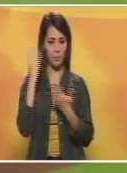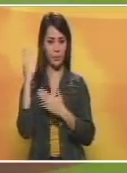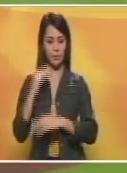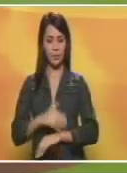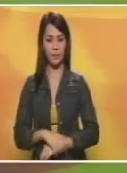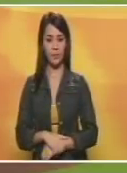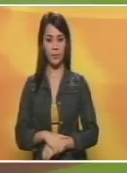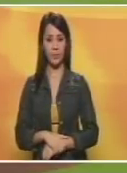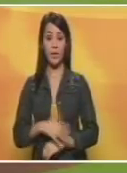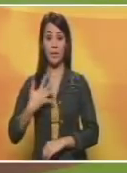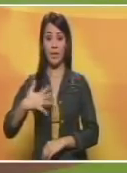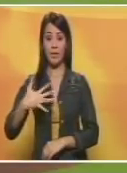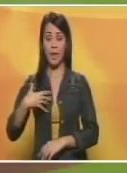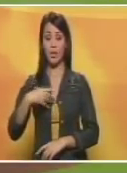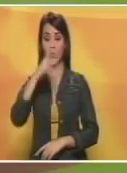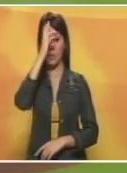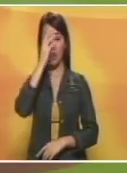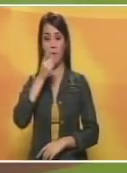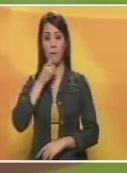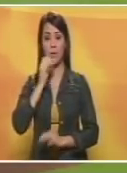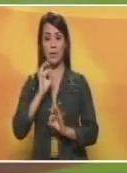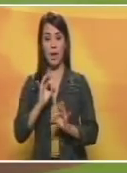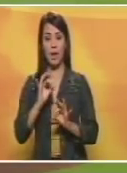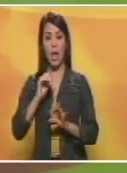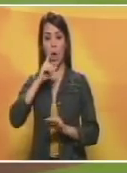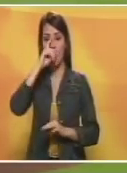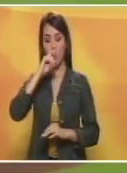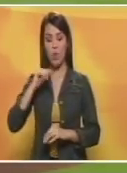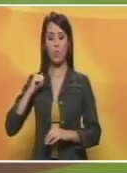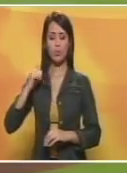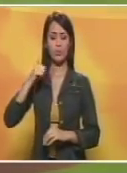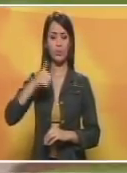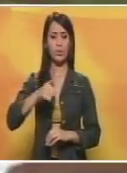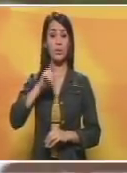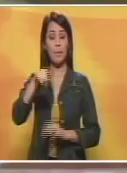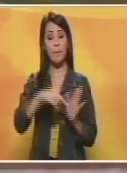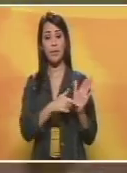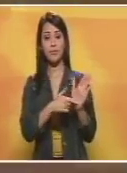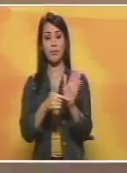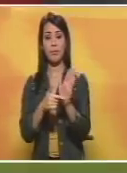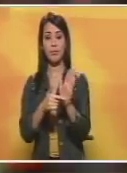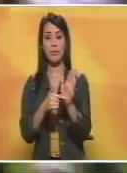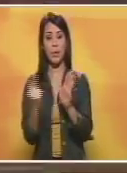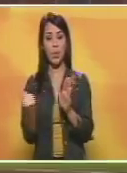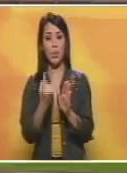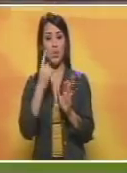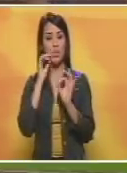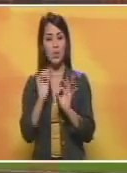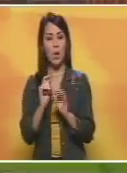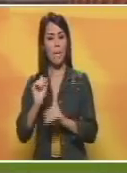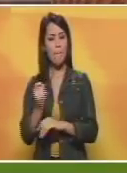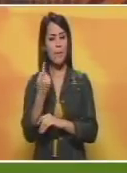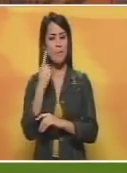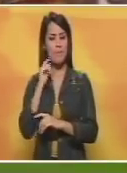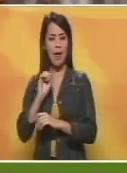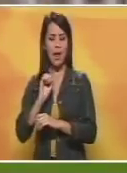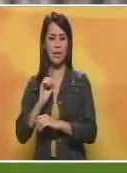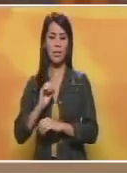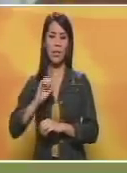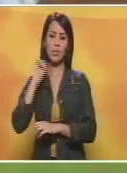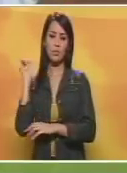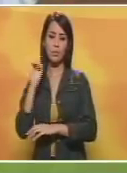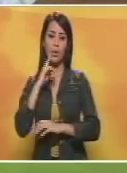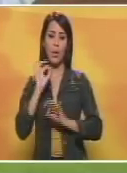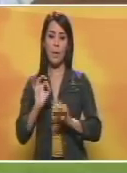derecho dominicano todo el año el dato también demuestra que es el único primer lanzamiento en un juego de ureña